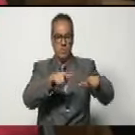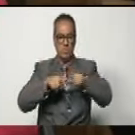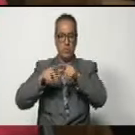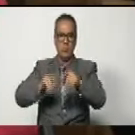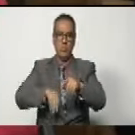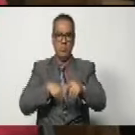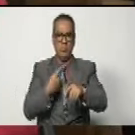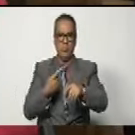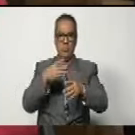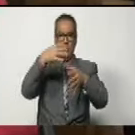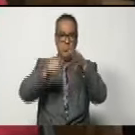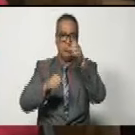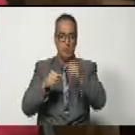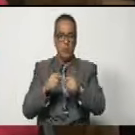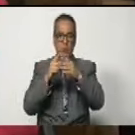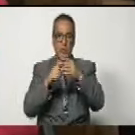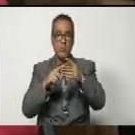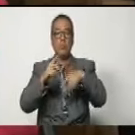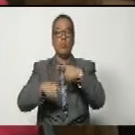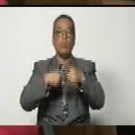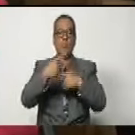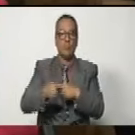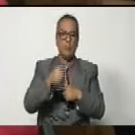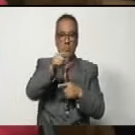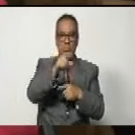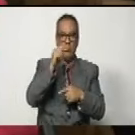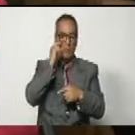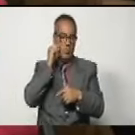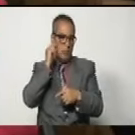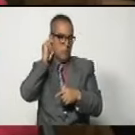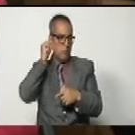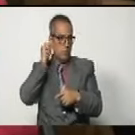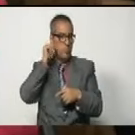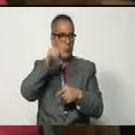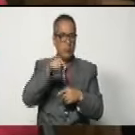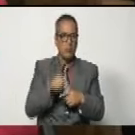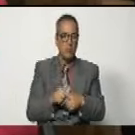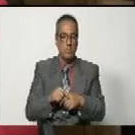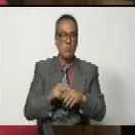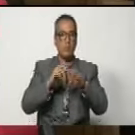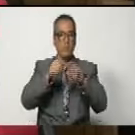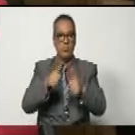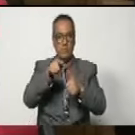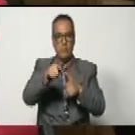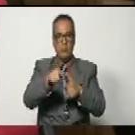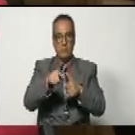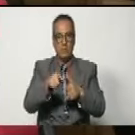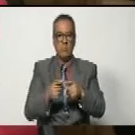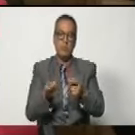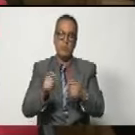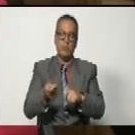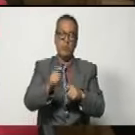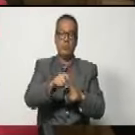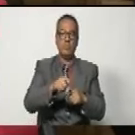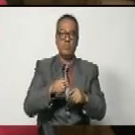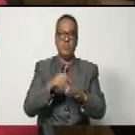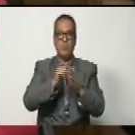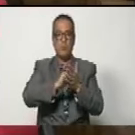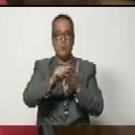poder comunal, desde las más próximas a las ciudadanas y los ciudadanos y a partir de allí a las agregaciones y